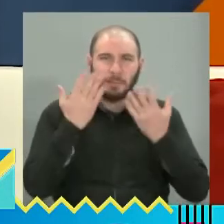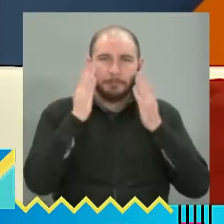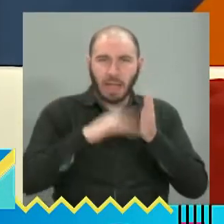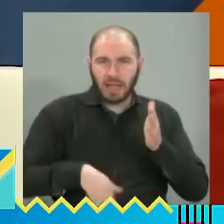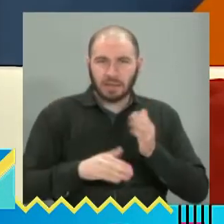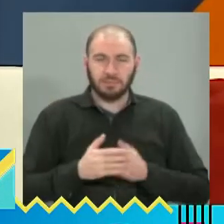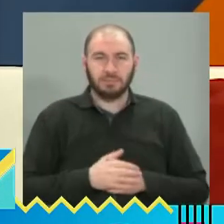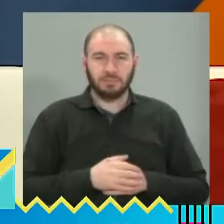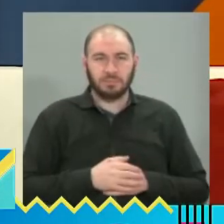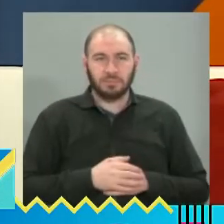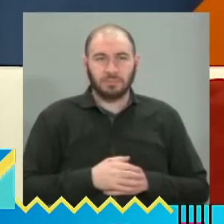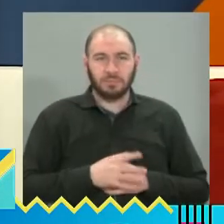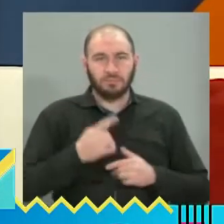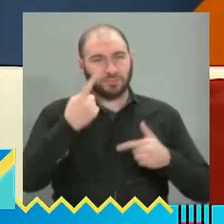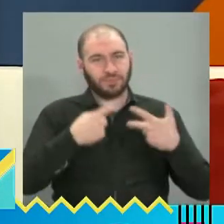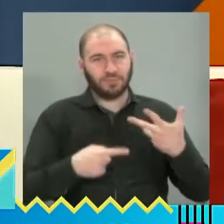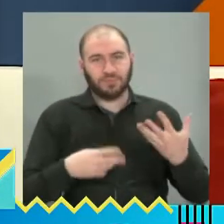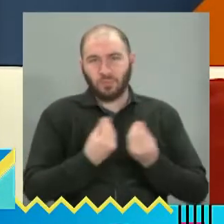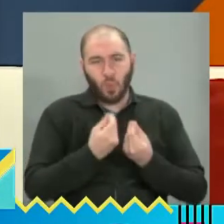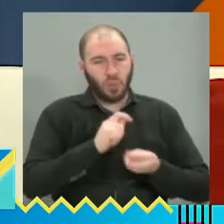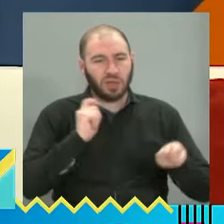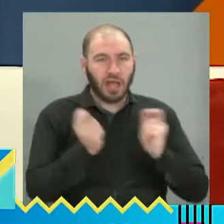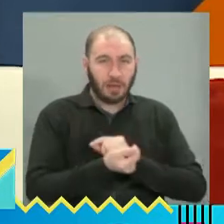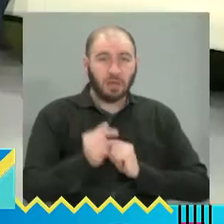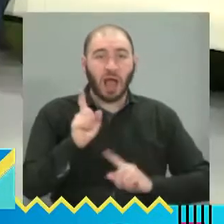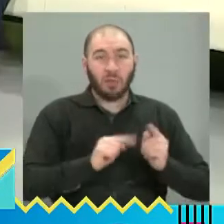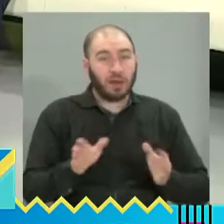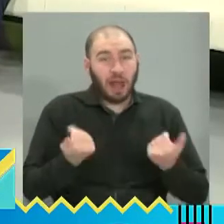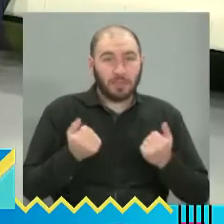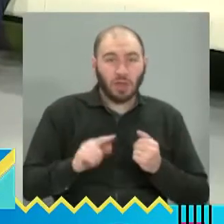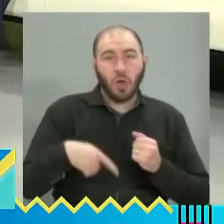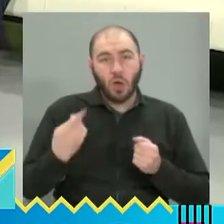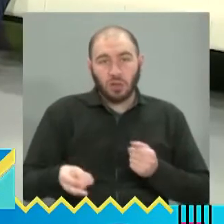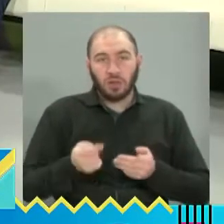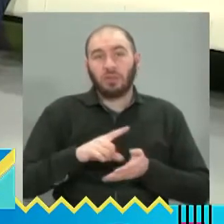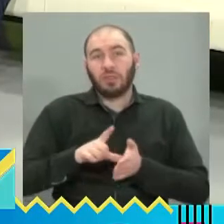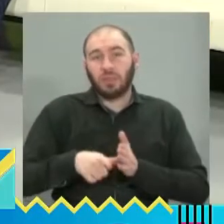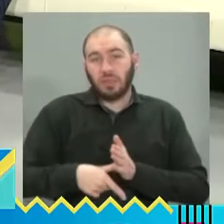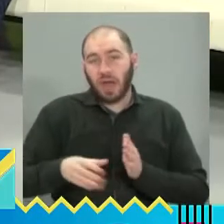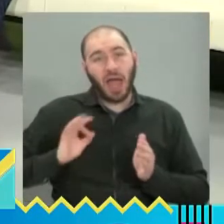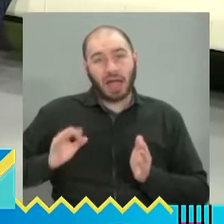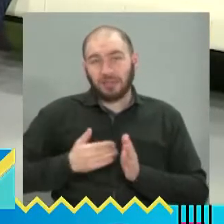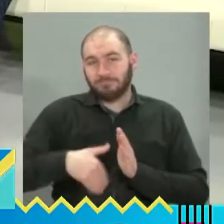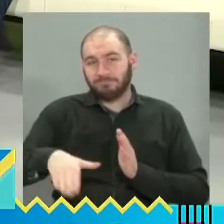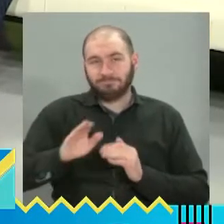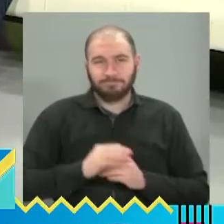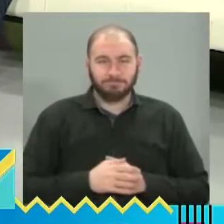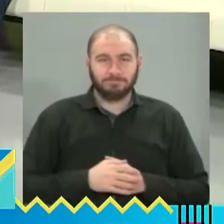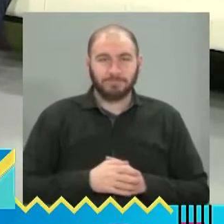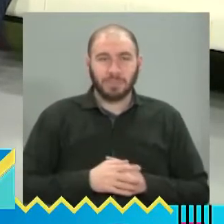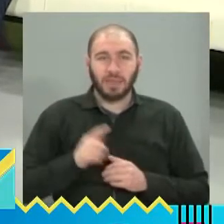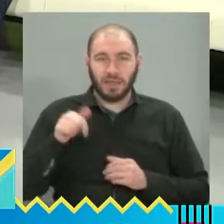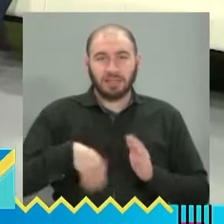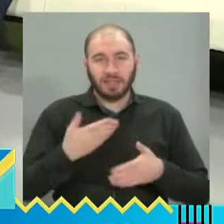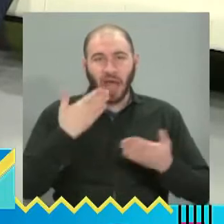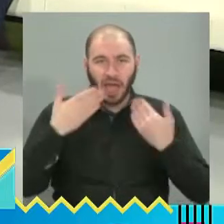pálida, entonces hay muchas alteraciones, algunas rápidas y otras que aparecen con los años, lamentablemente. Bien, vamos a